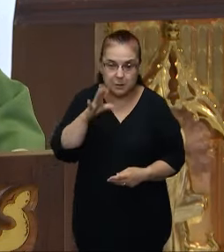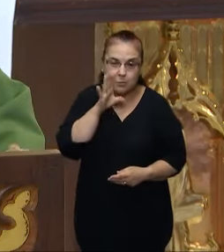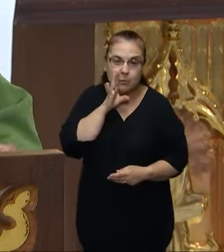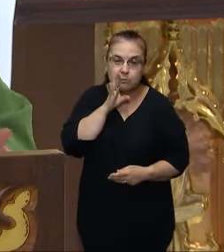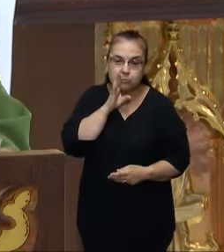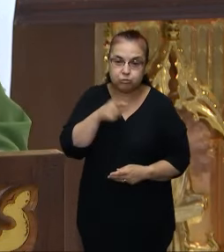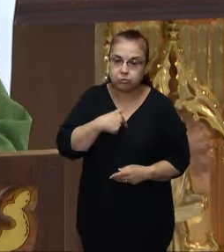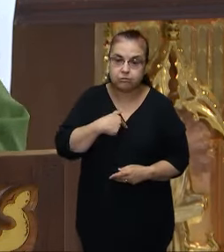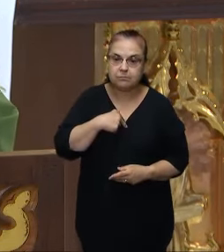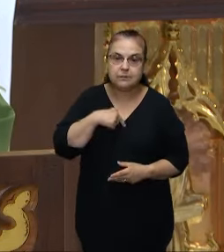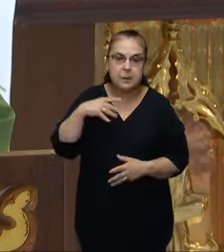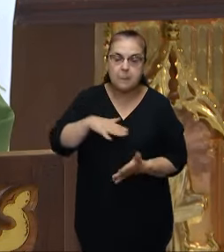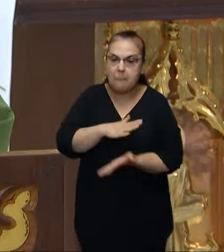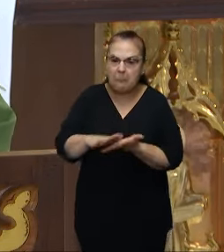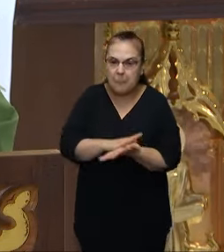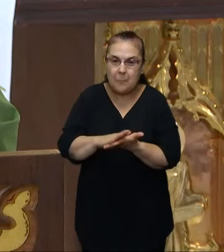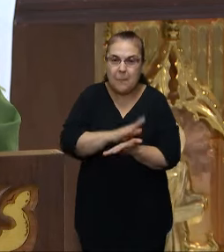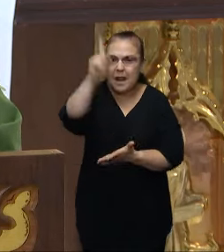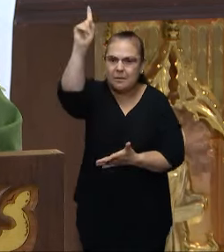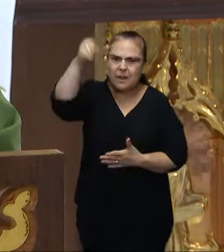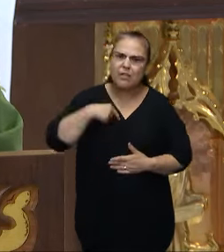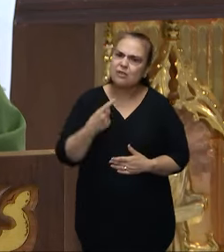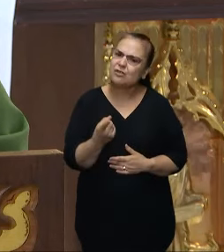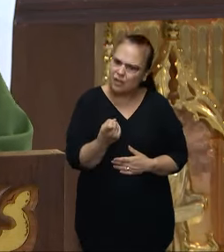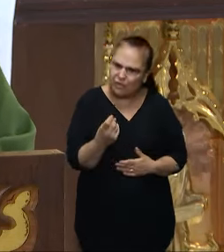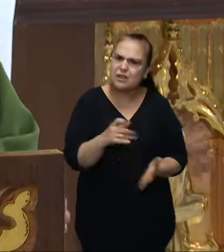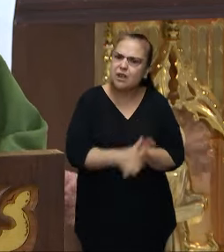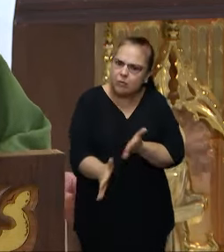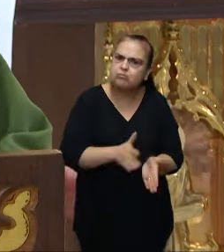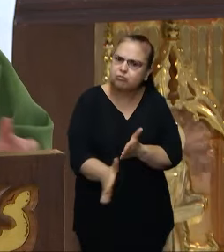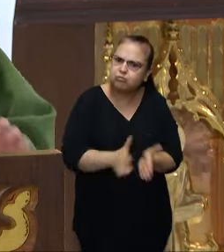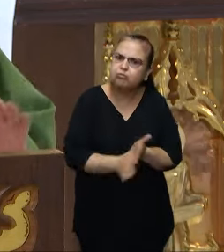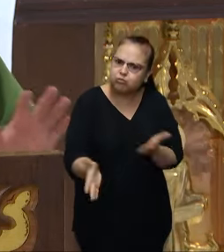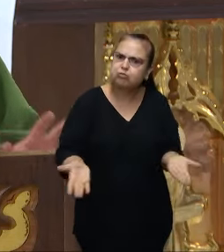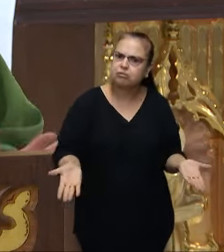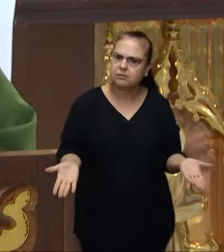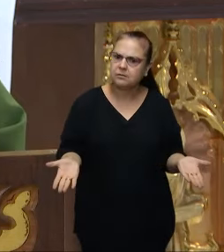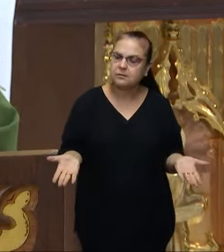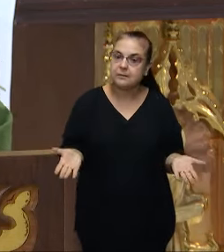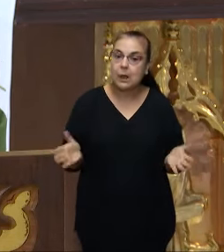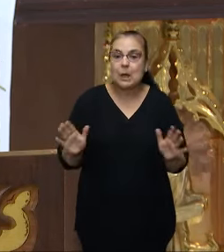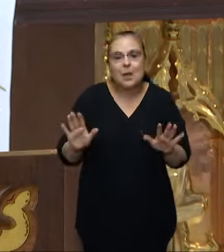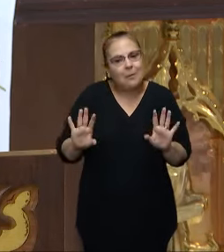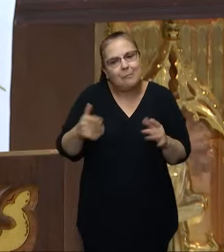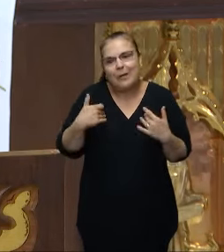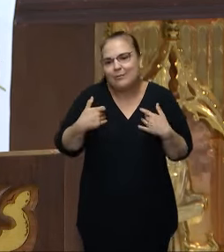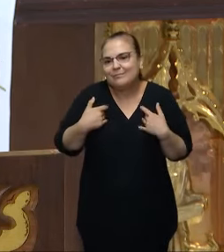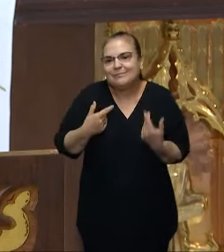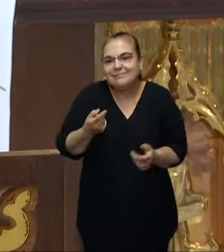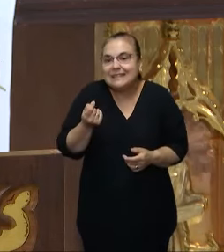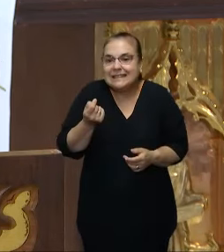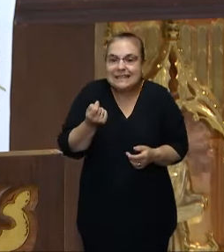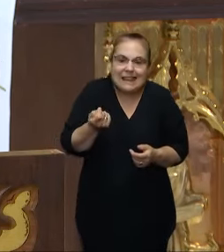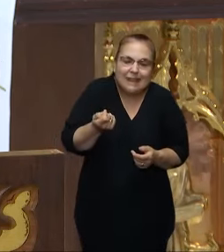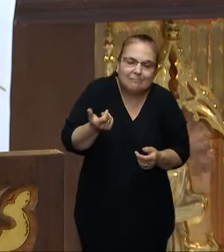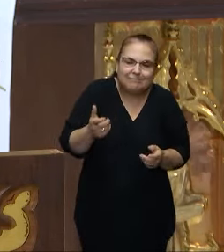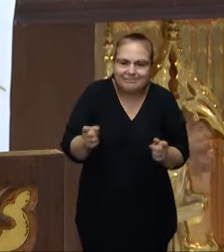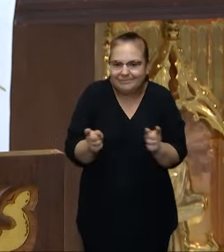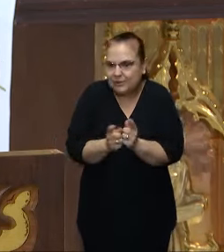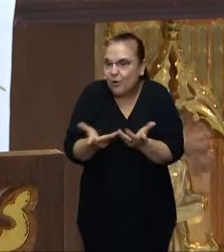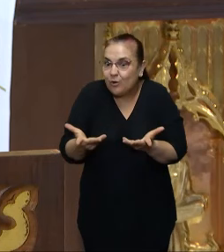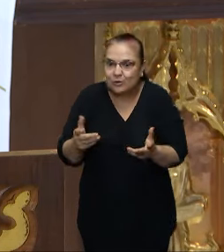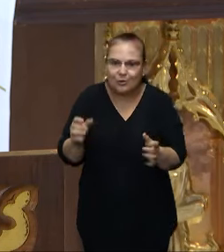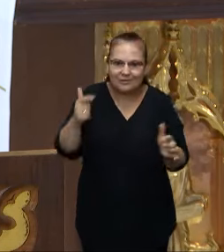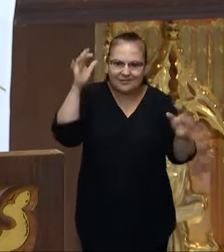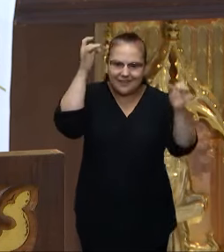Dios pues que quizás necesita mucha explicación pero me gustaría nada más deciros algunas ideas para poder